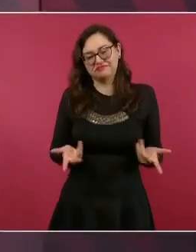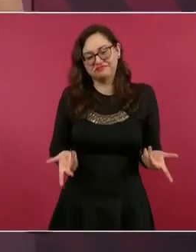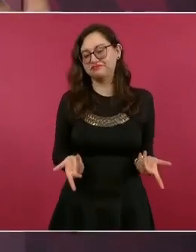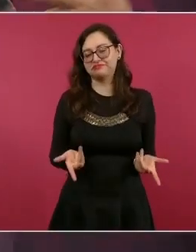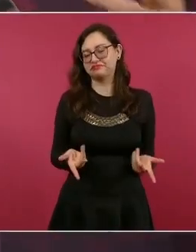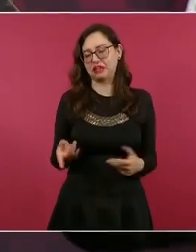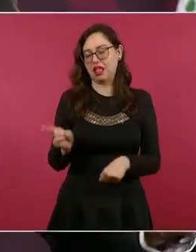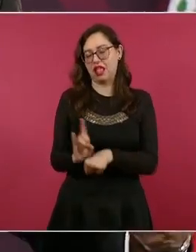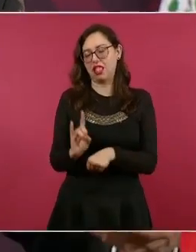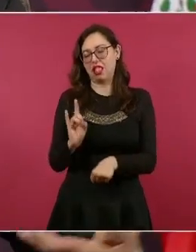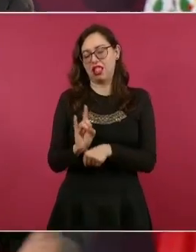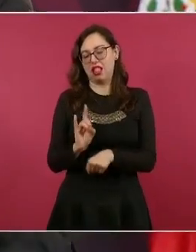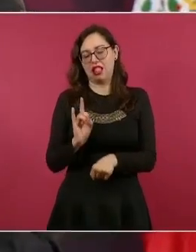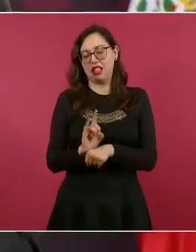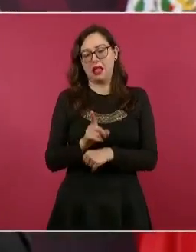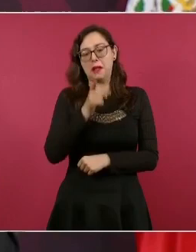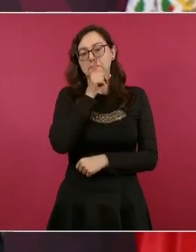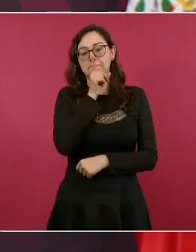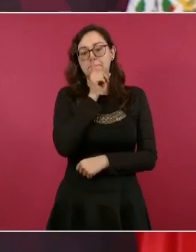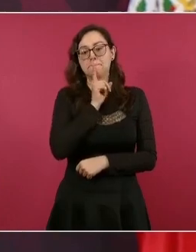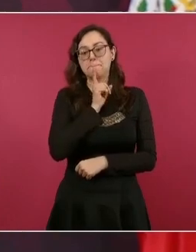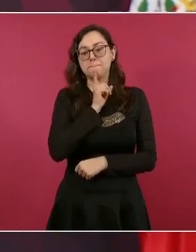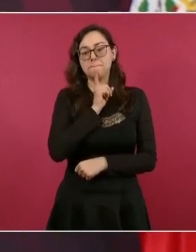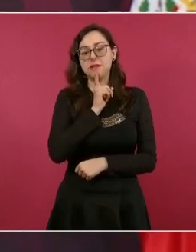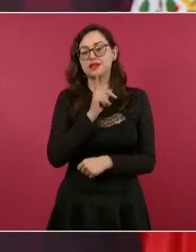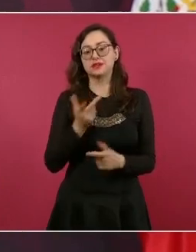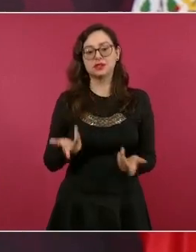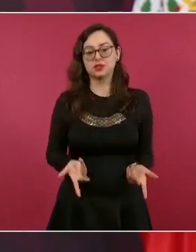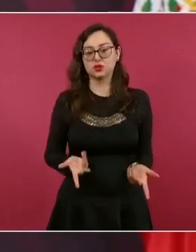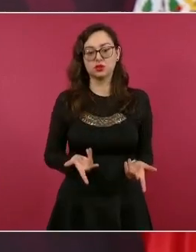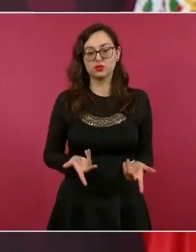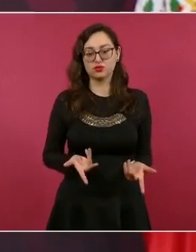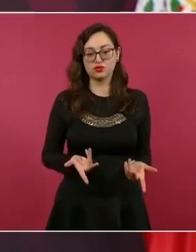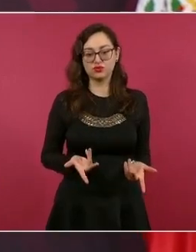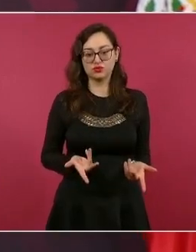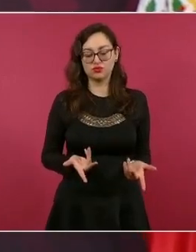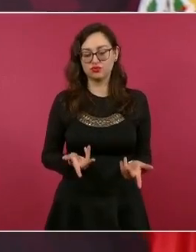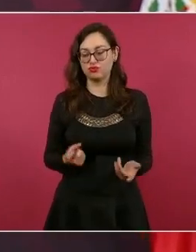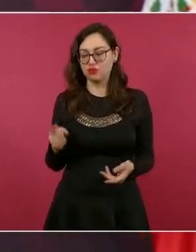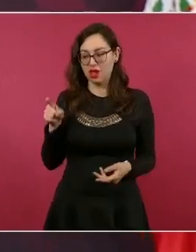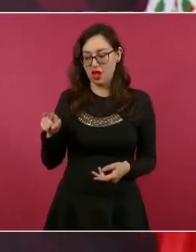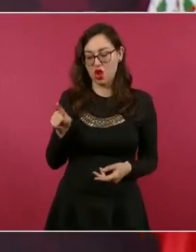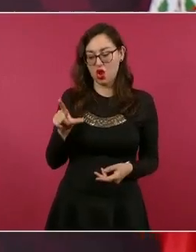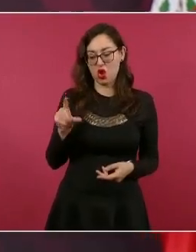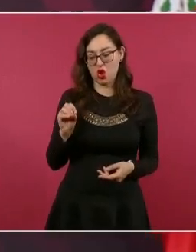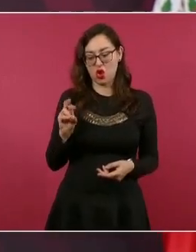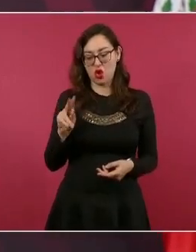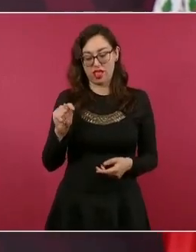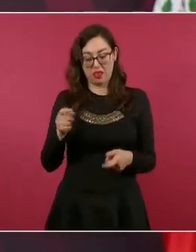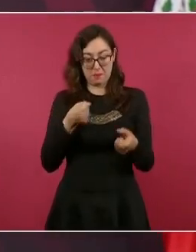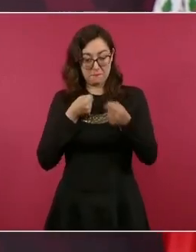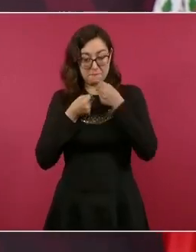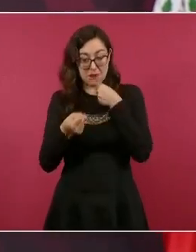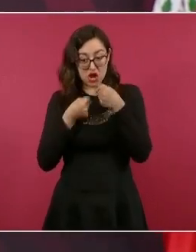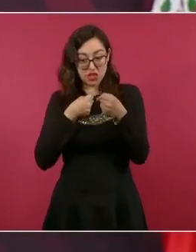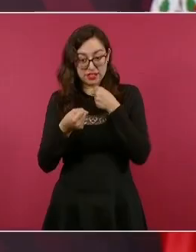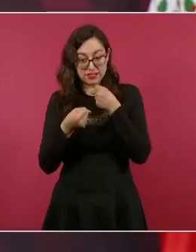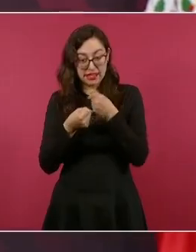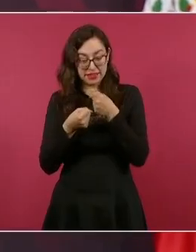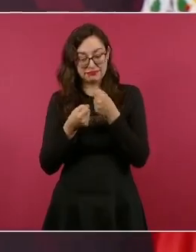Loret forma parte del grupo de Claudio X González, que son los